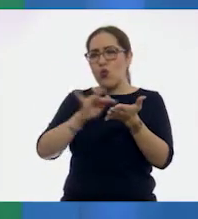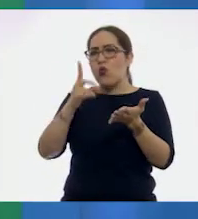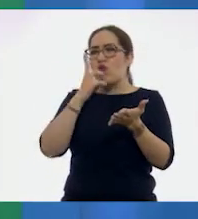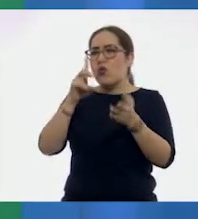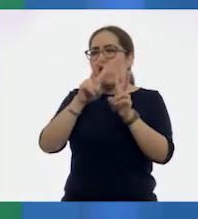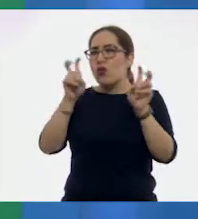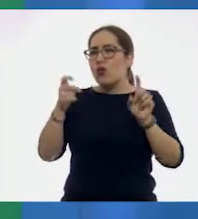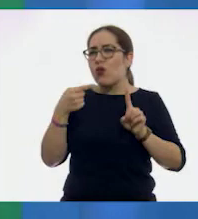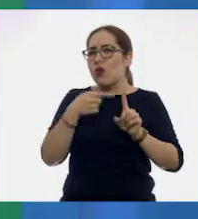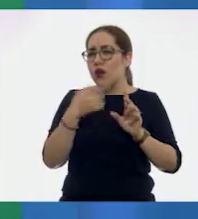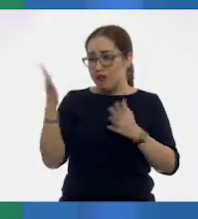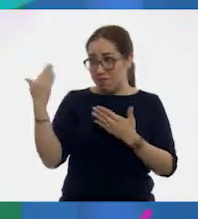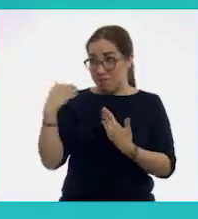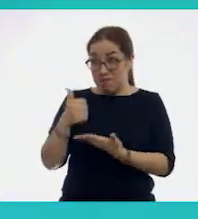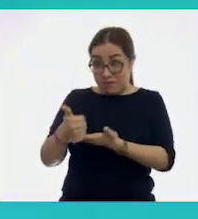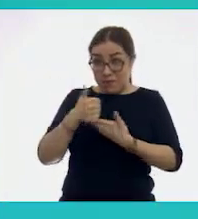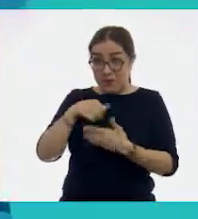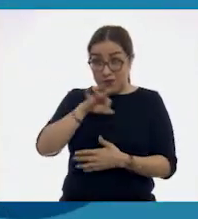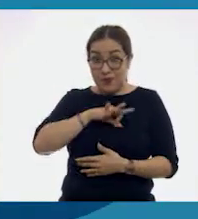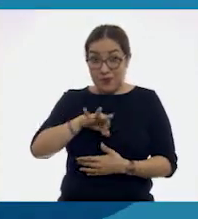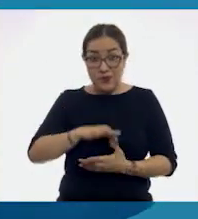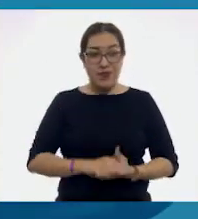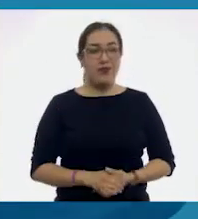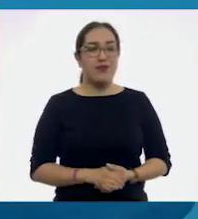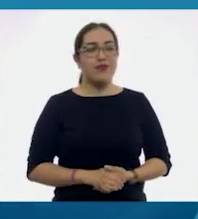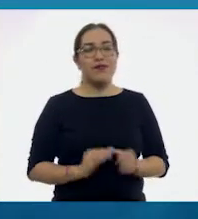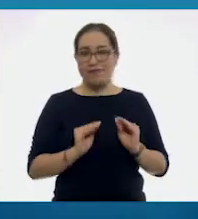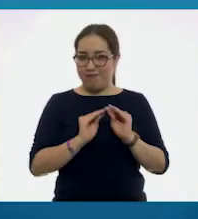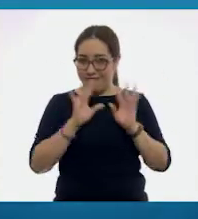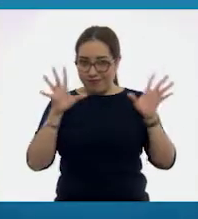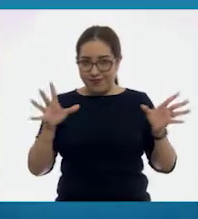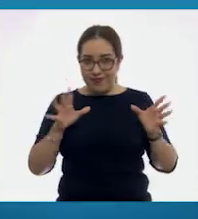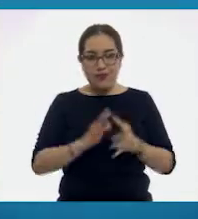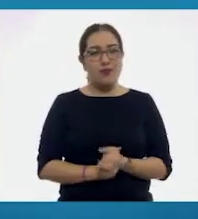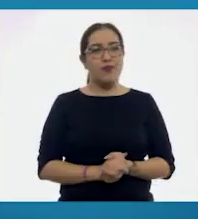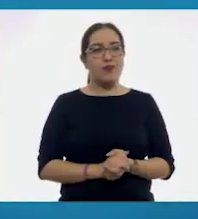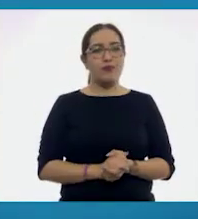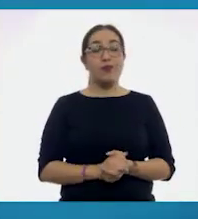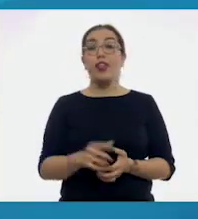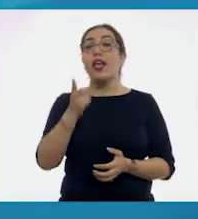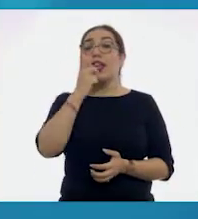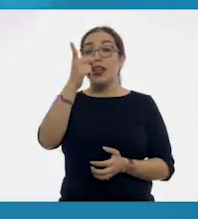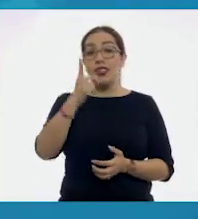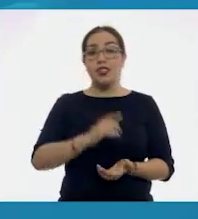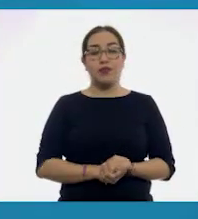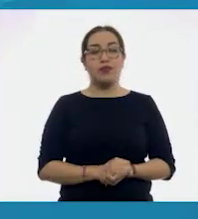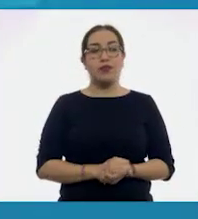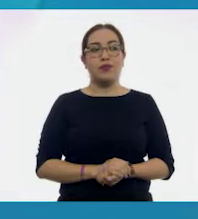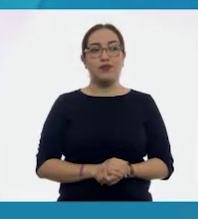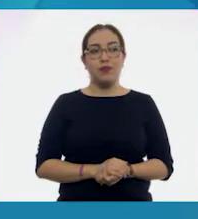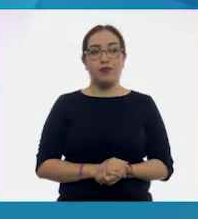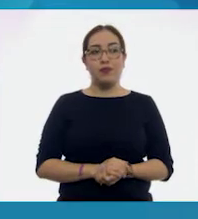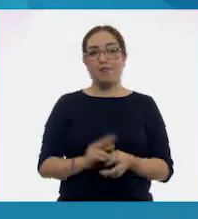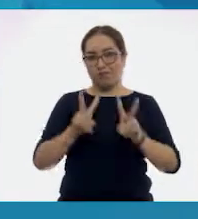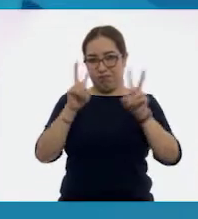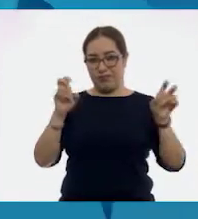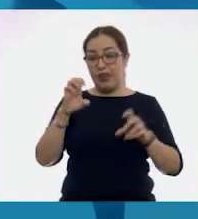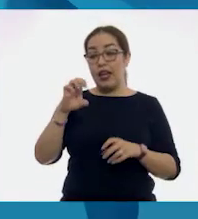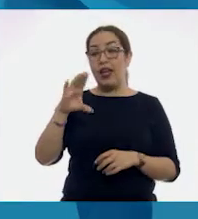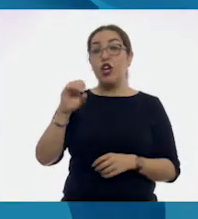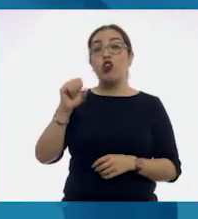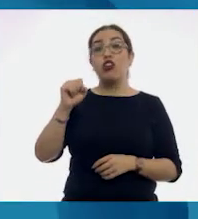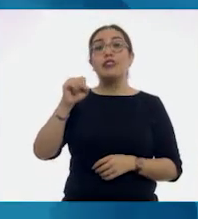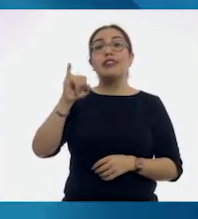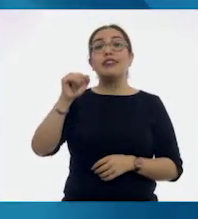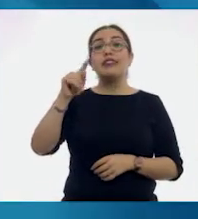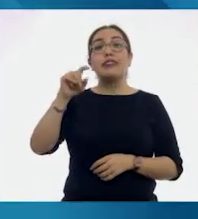Juan Carlos, ¿me puedes ayudar a leerlo, por favor? Claro que sí, maestro. Dice, un ecosistema es un conjunto